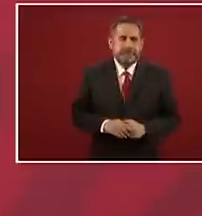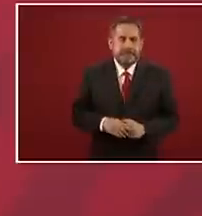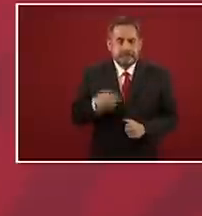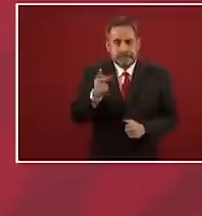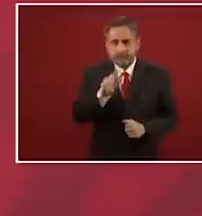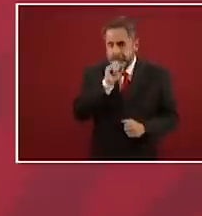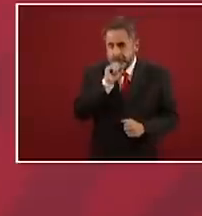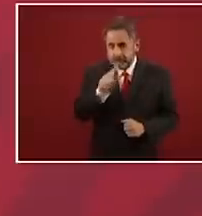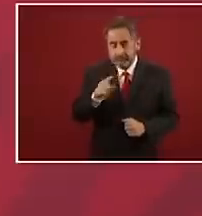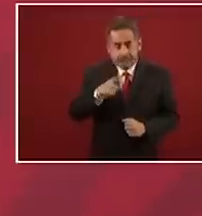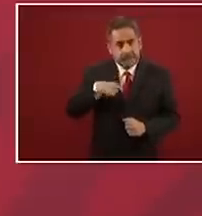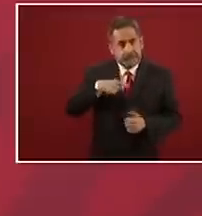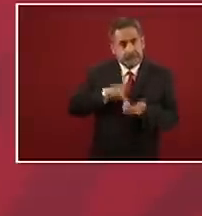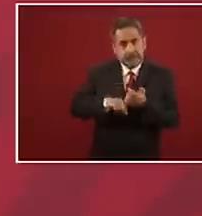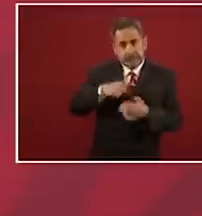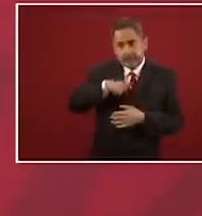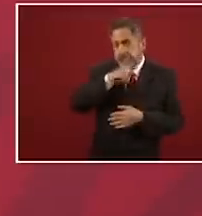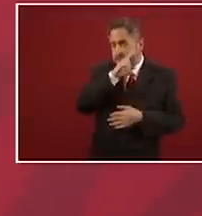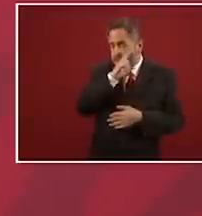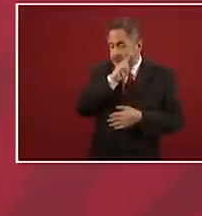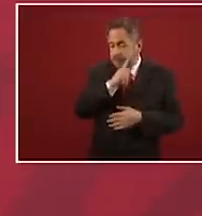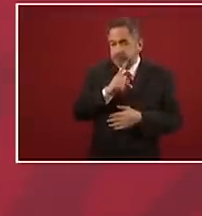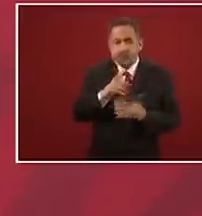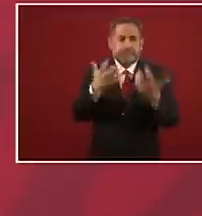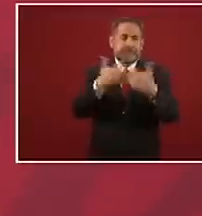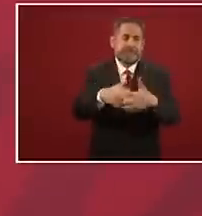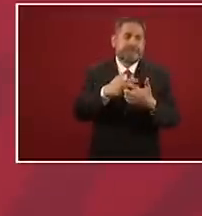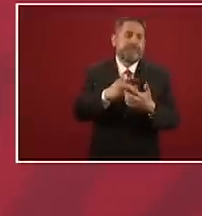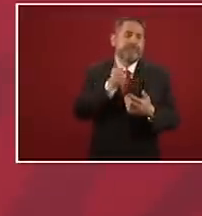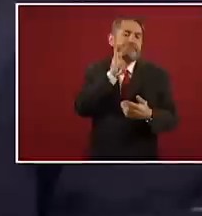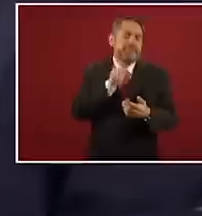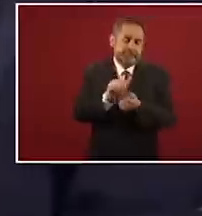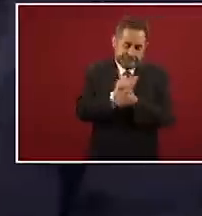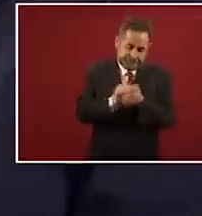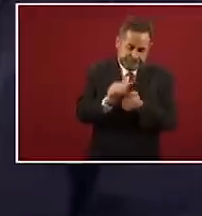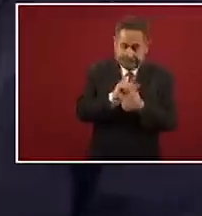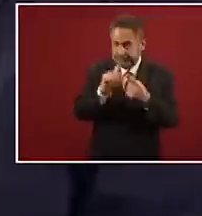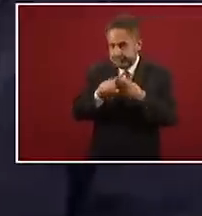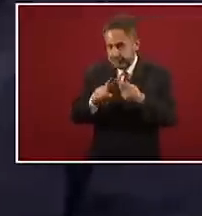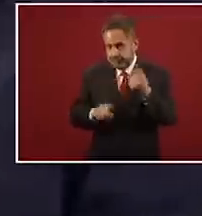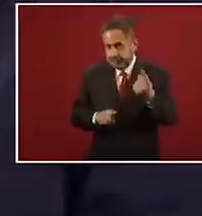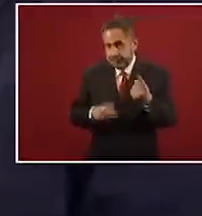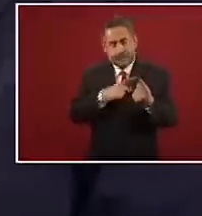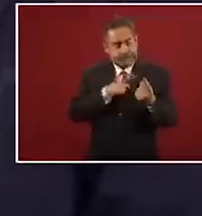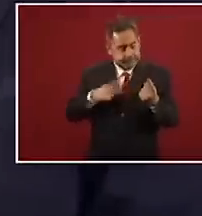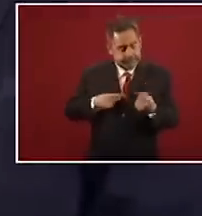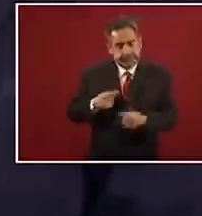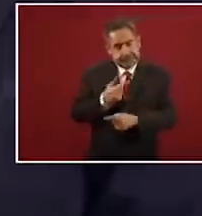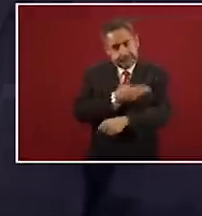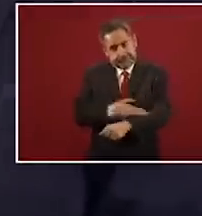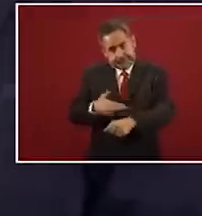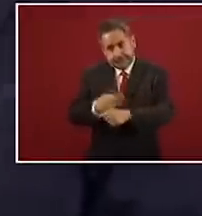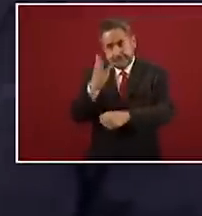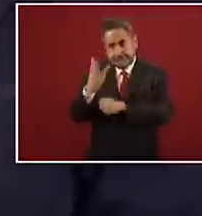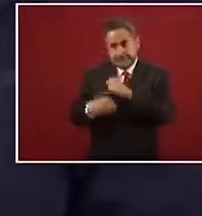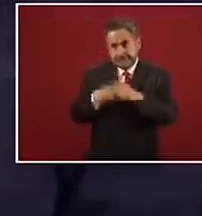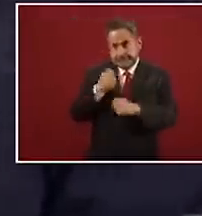Pero sí tengo la preocupación la refinería, que tiene que estar también en